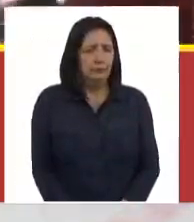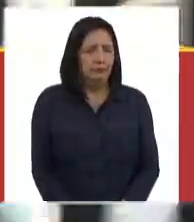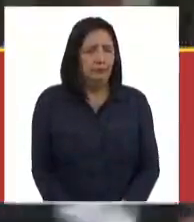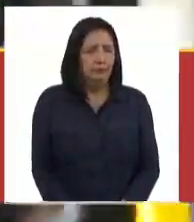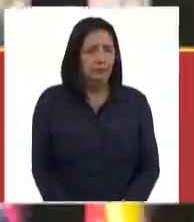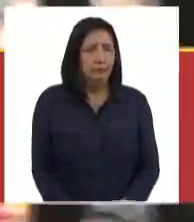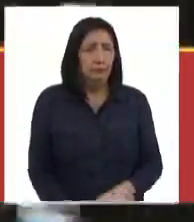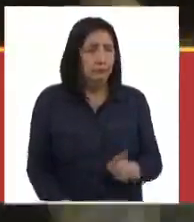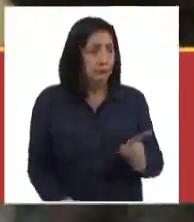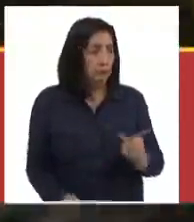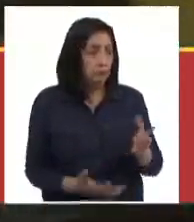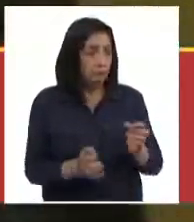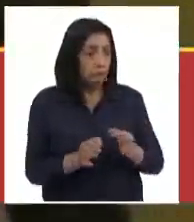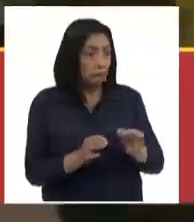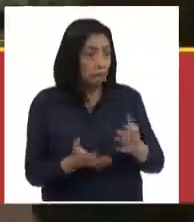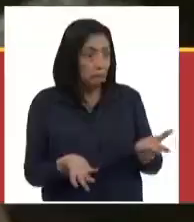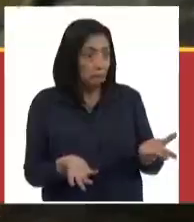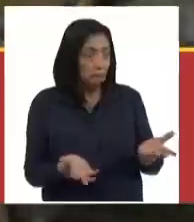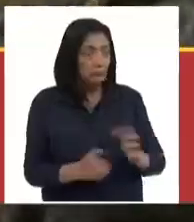Bueno, no quería explicar, Jorge.